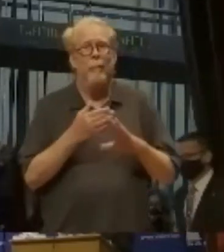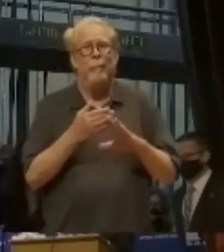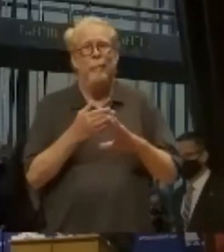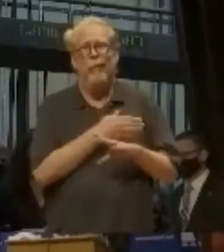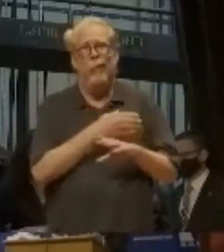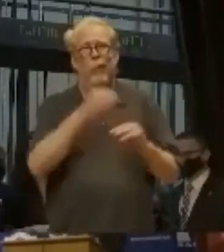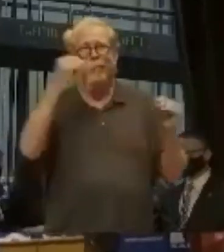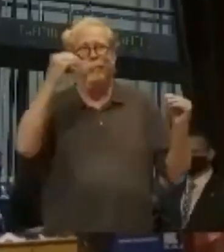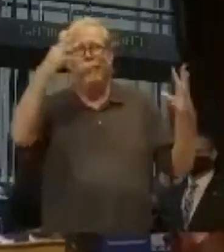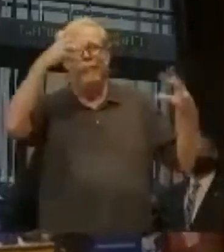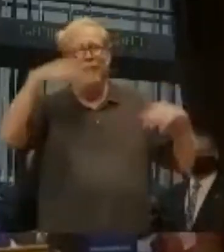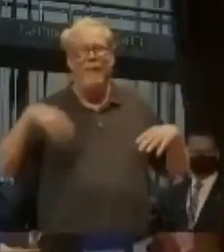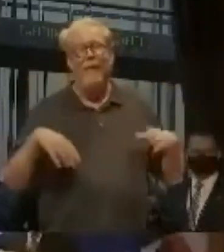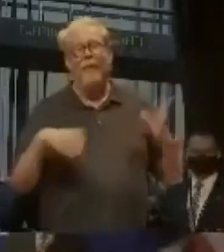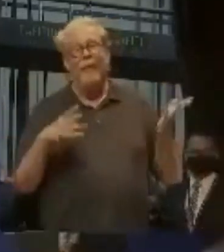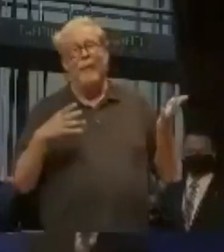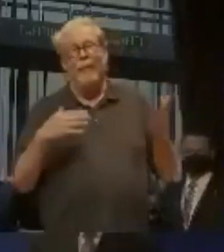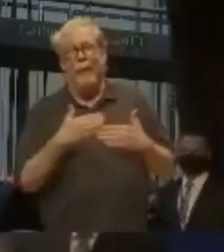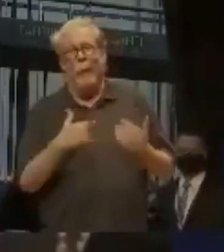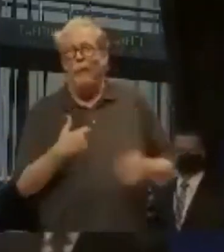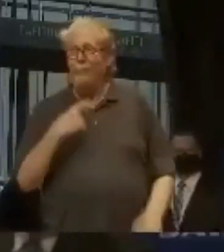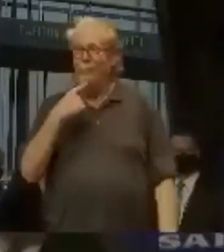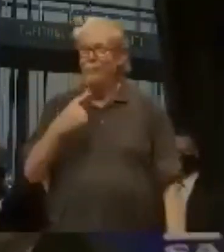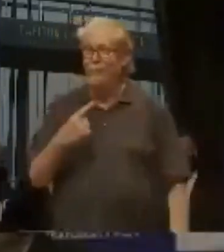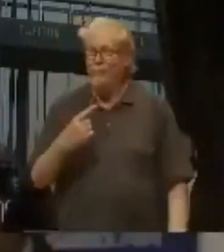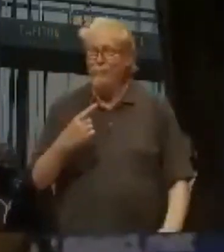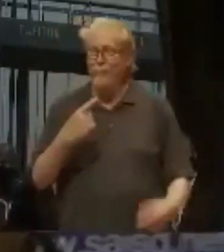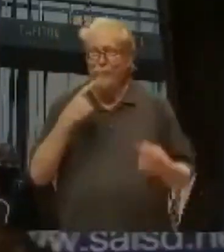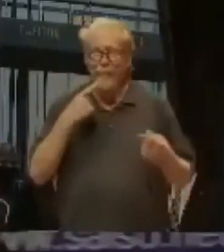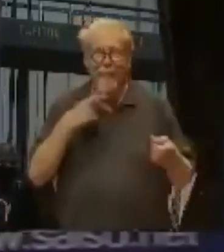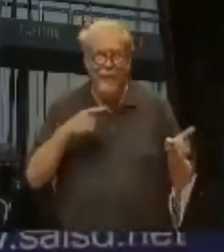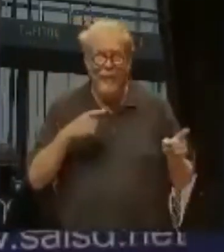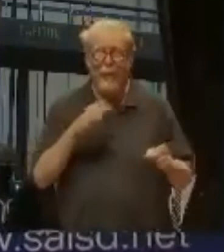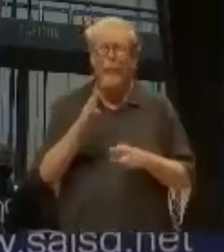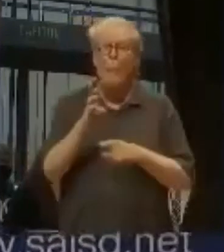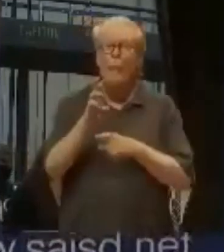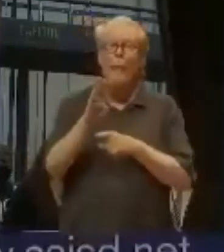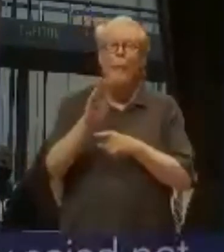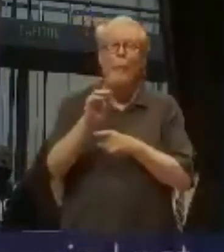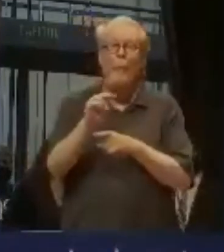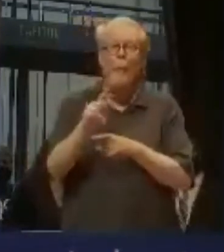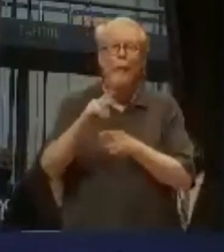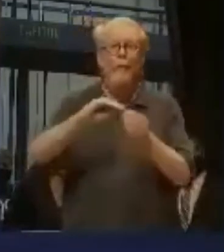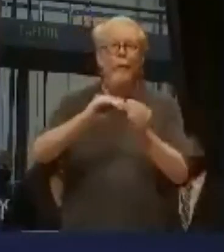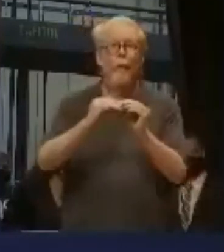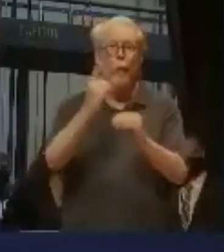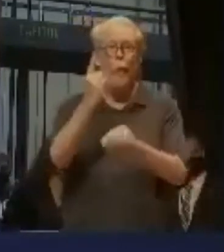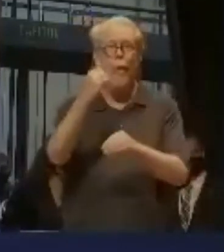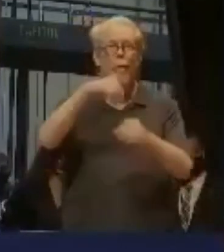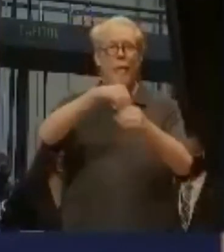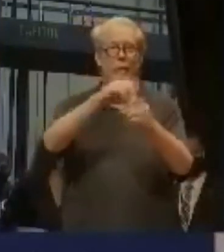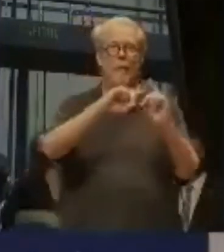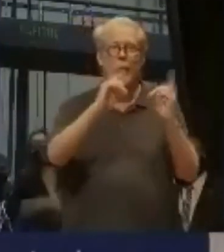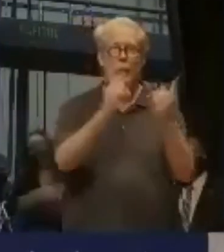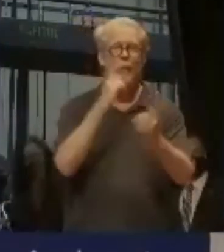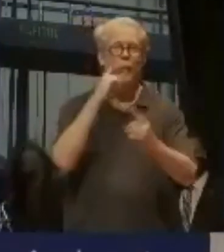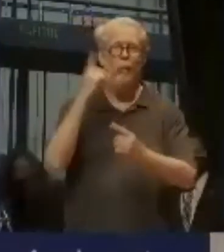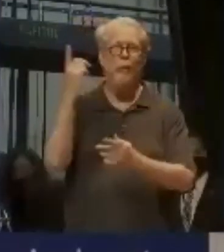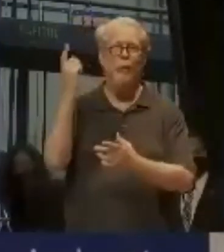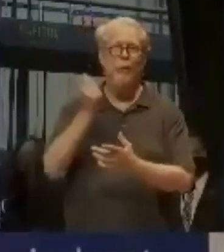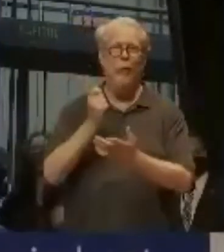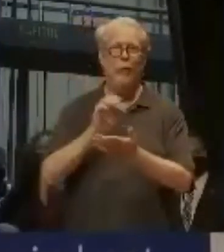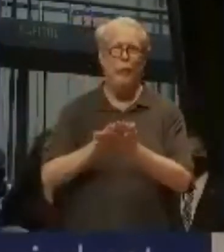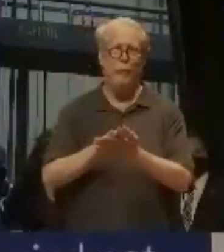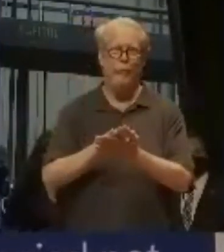Yo tenía que decir esto antes del confeti, lo siento, pero bueno, lo diré igual. Burbank es el número uno en el distrito para la cantidad